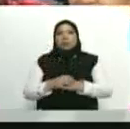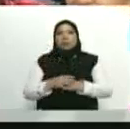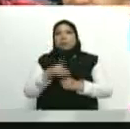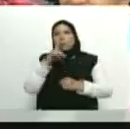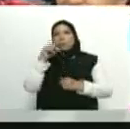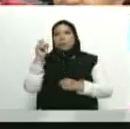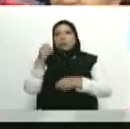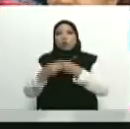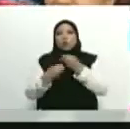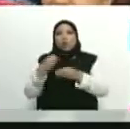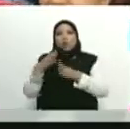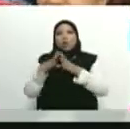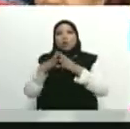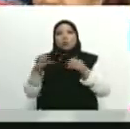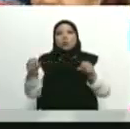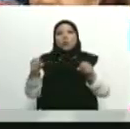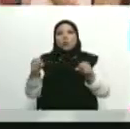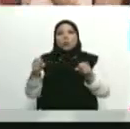Superbigote aparece por todos lados, ¿vale?